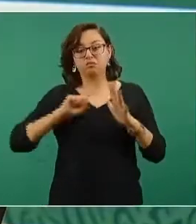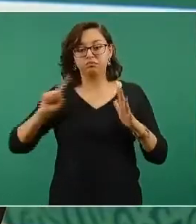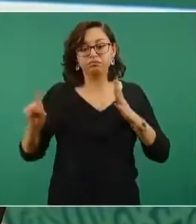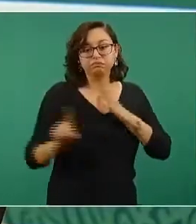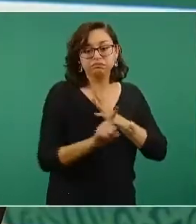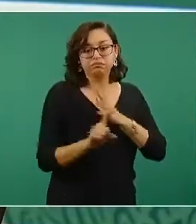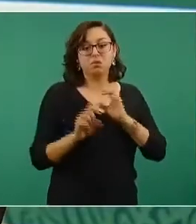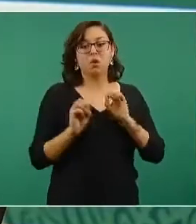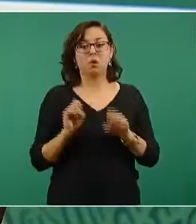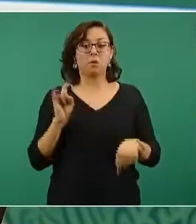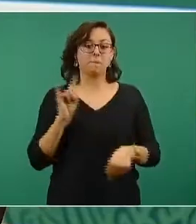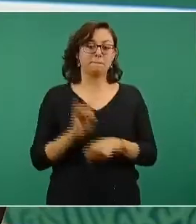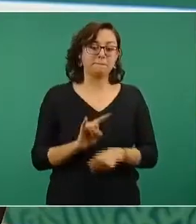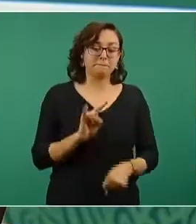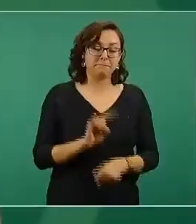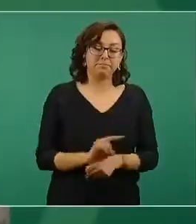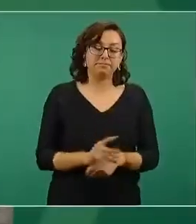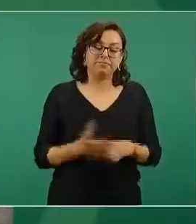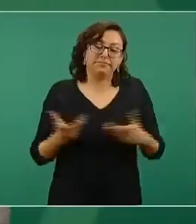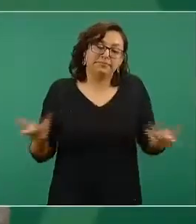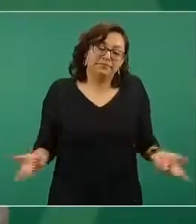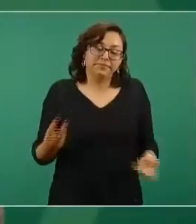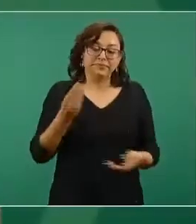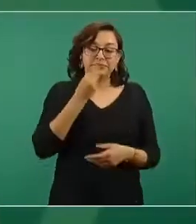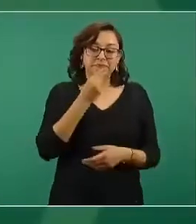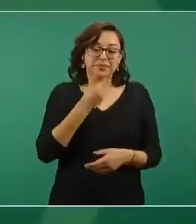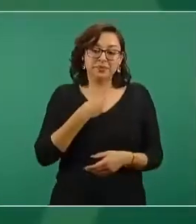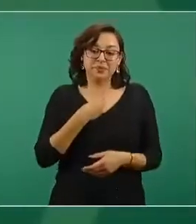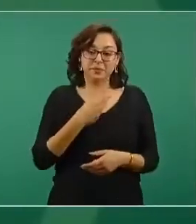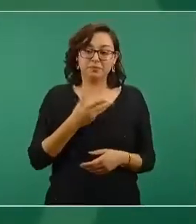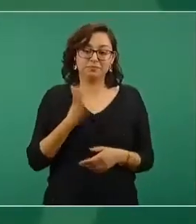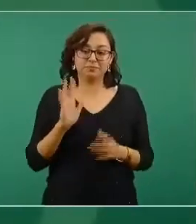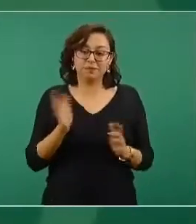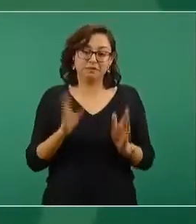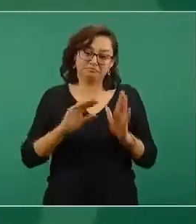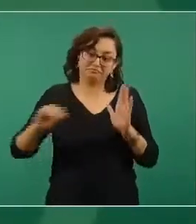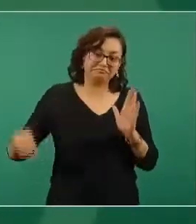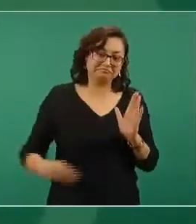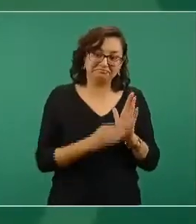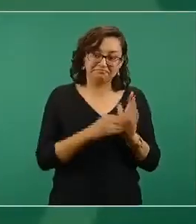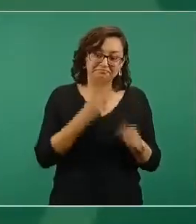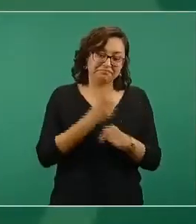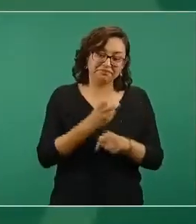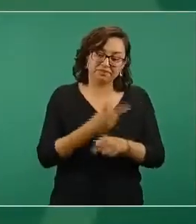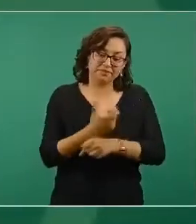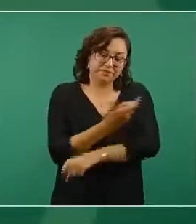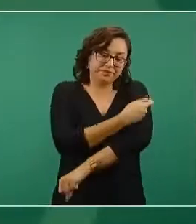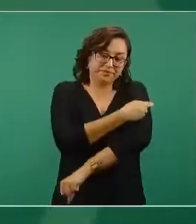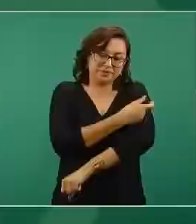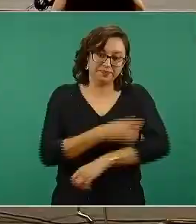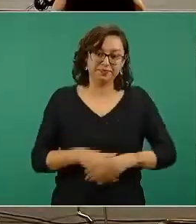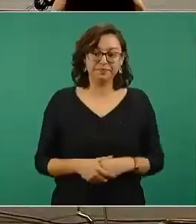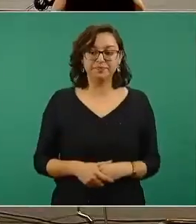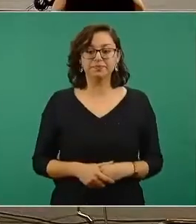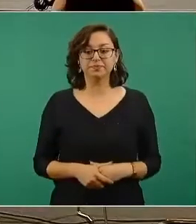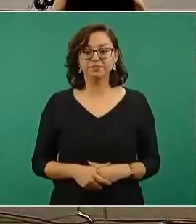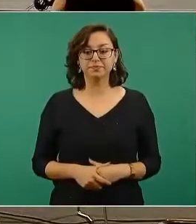por personal de salud de primera línea, pues seguramente están en ese denominador de los que están recibiendo su segunda